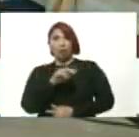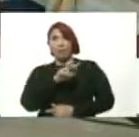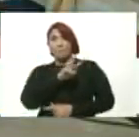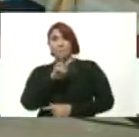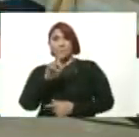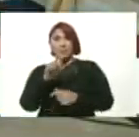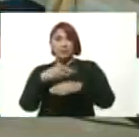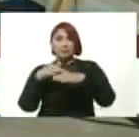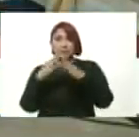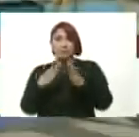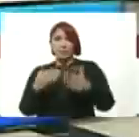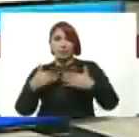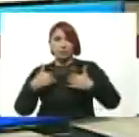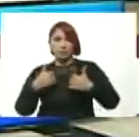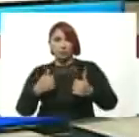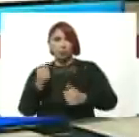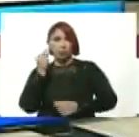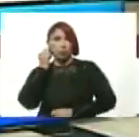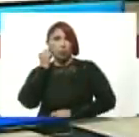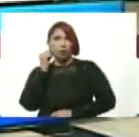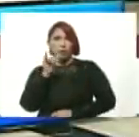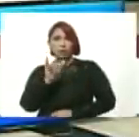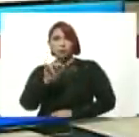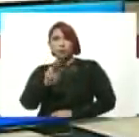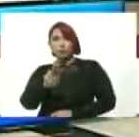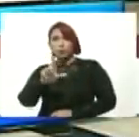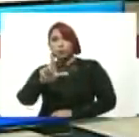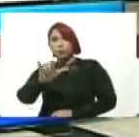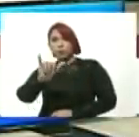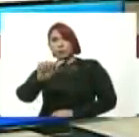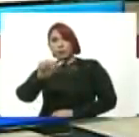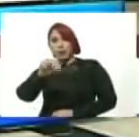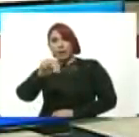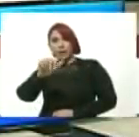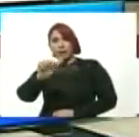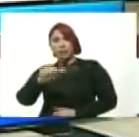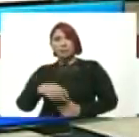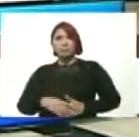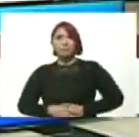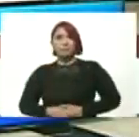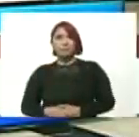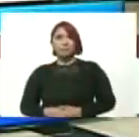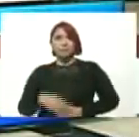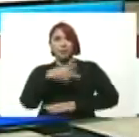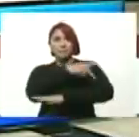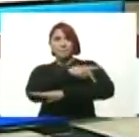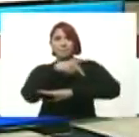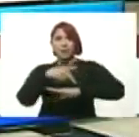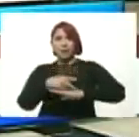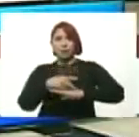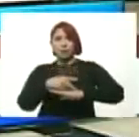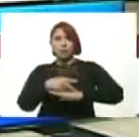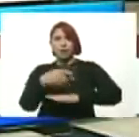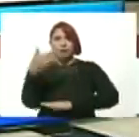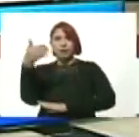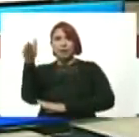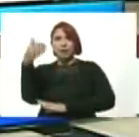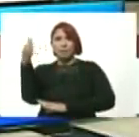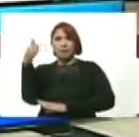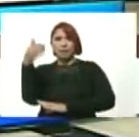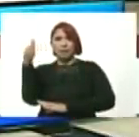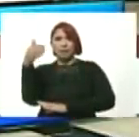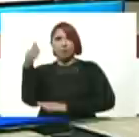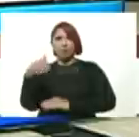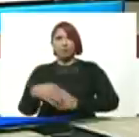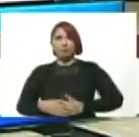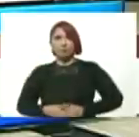salud julián a la doctora giuliana ramos en la parroquia caraballeda allá esta cara